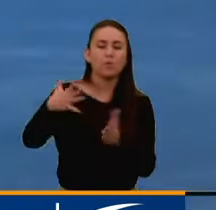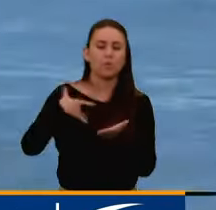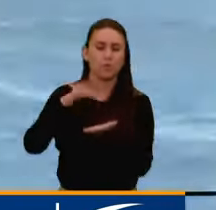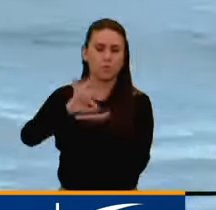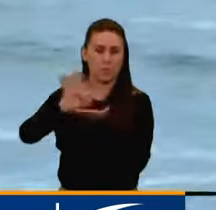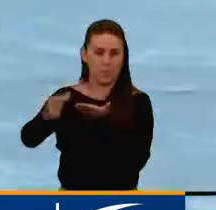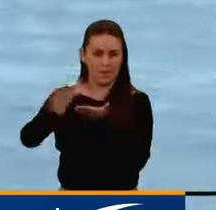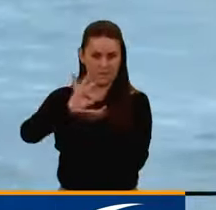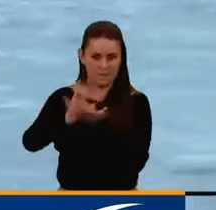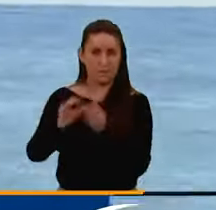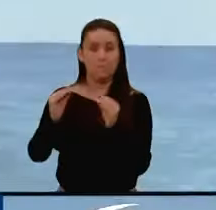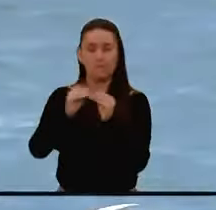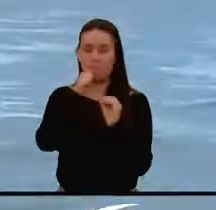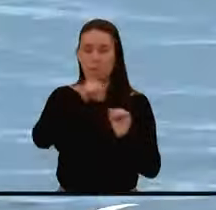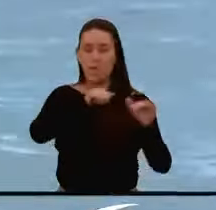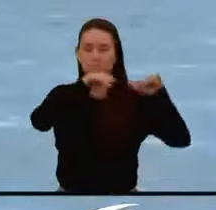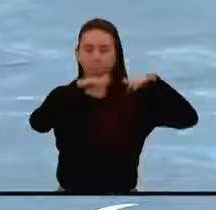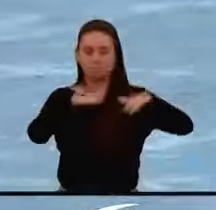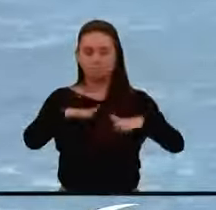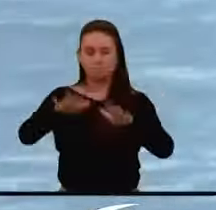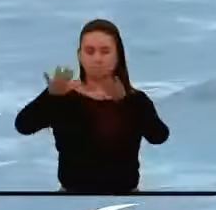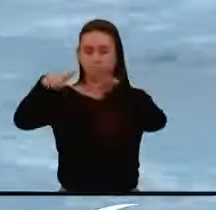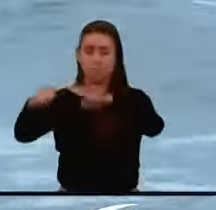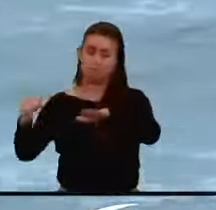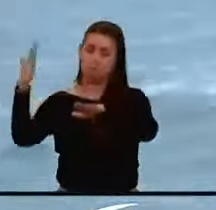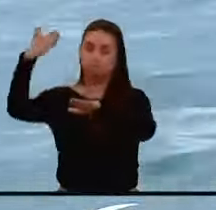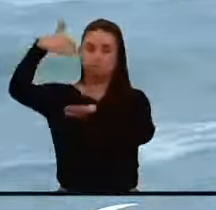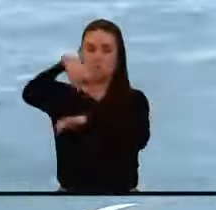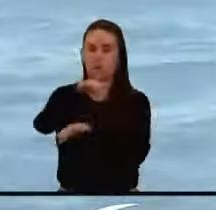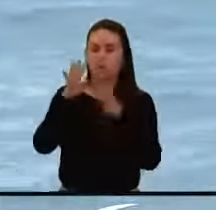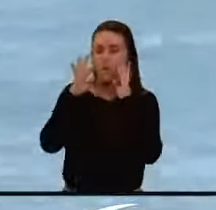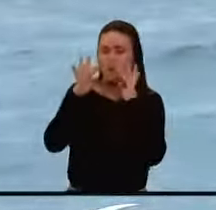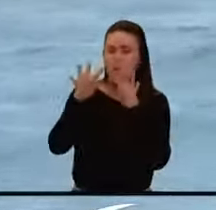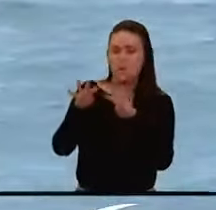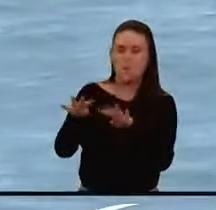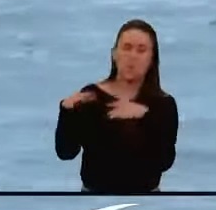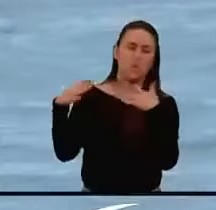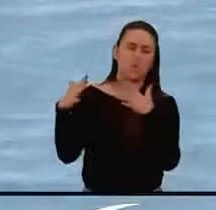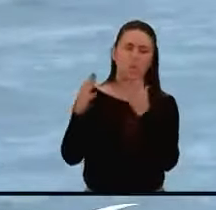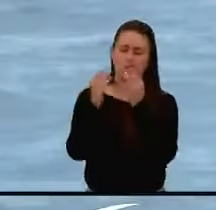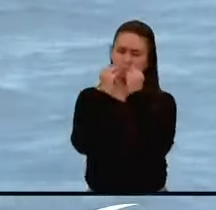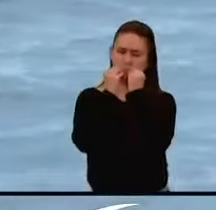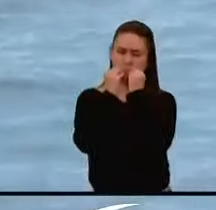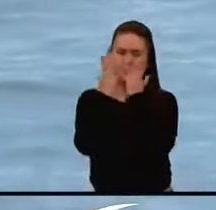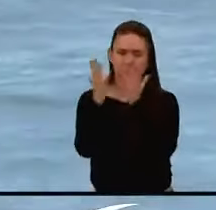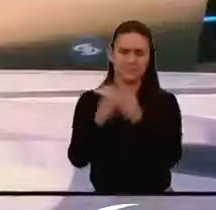movimiento de las olas exhiben uno de los más bellos avistamientos naturales que puedan existir.